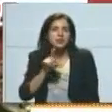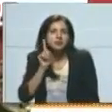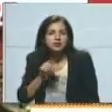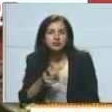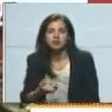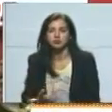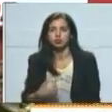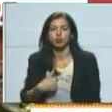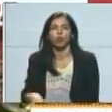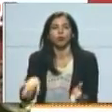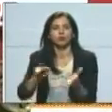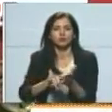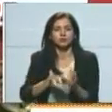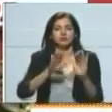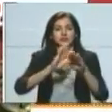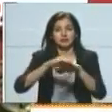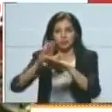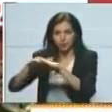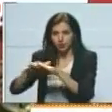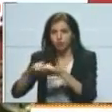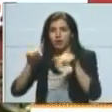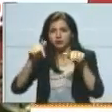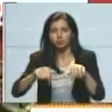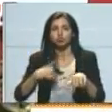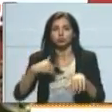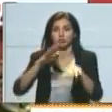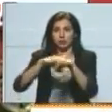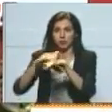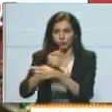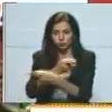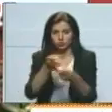Yo vuelvo a hacer un llamado aquí.